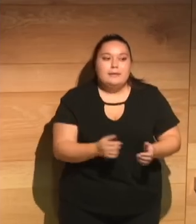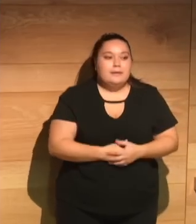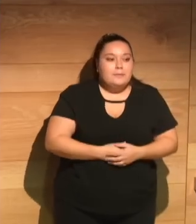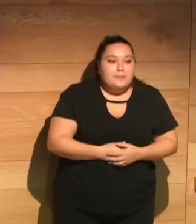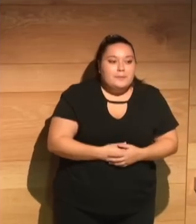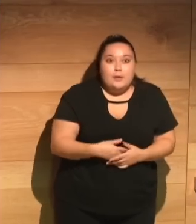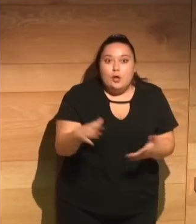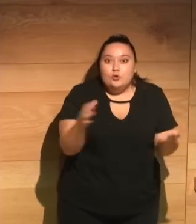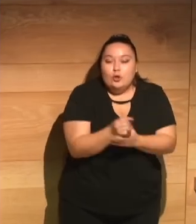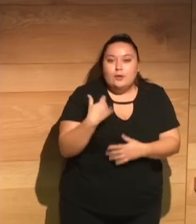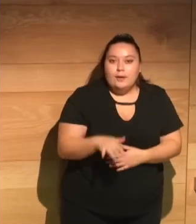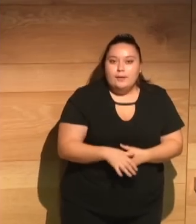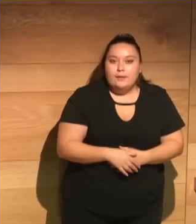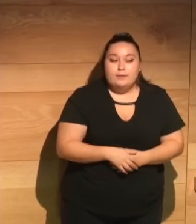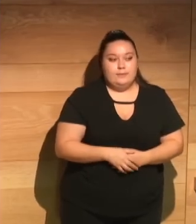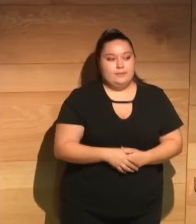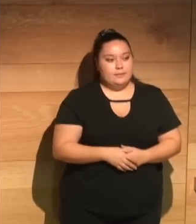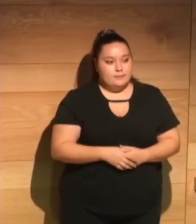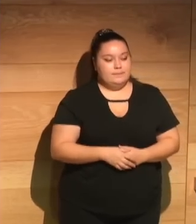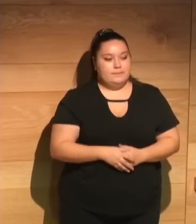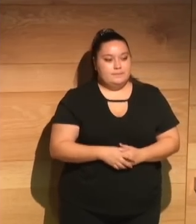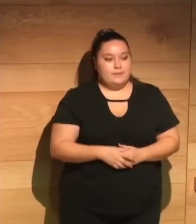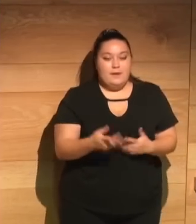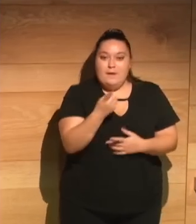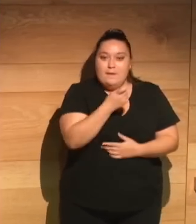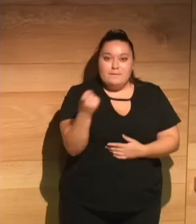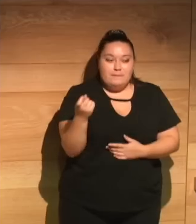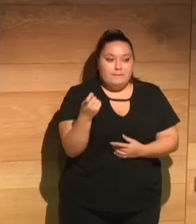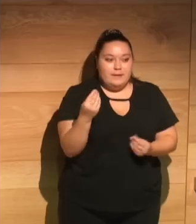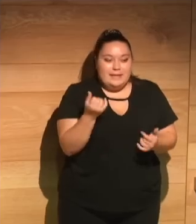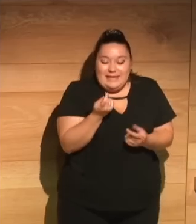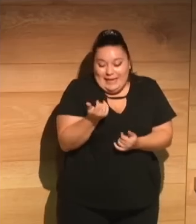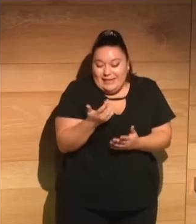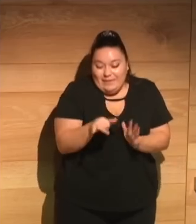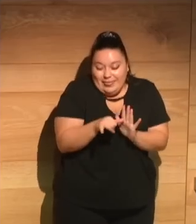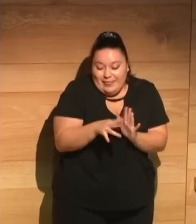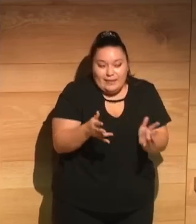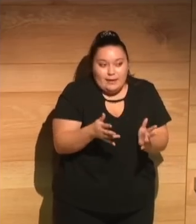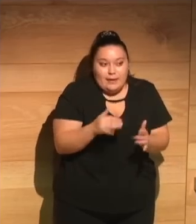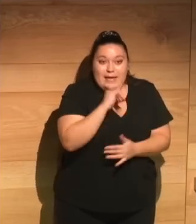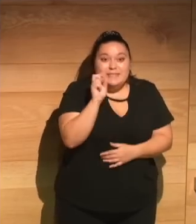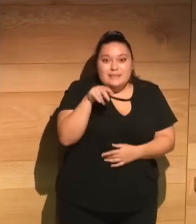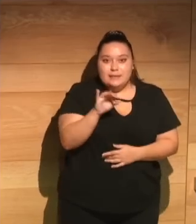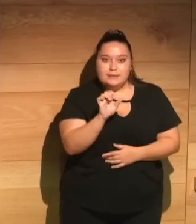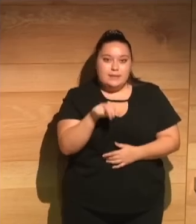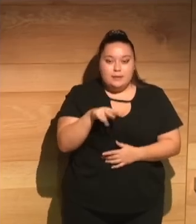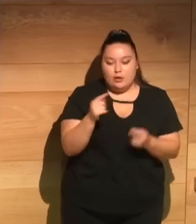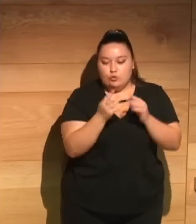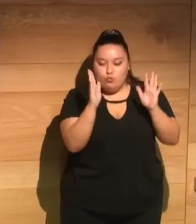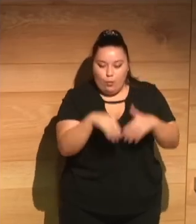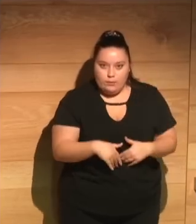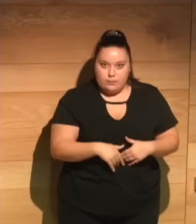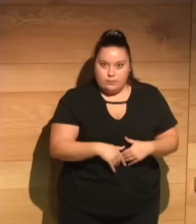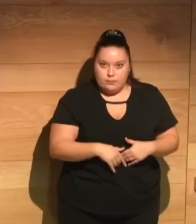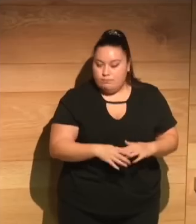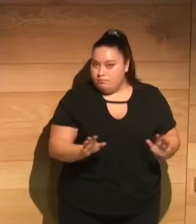Está todo. A Janssen queda un paso intermedio, que es el que va a hablar. Falta a Janssen, un poquito, ya está ahí. A Janssen no le discute nadie. Pero lo que sí que